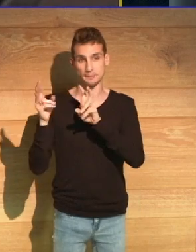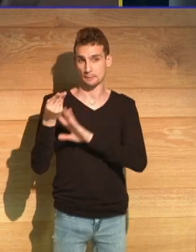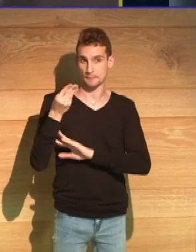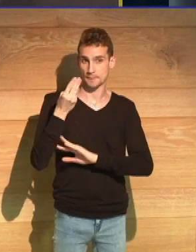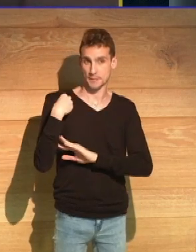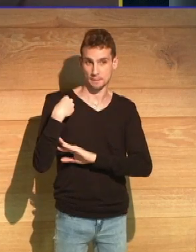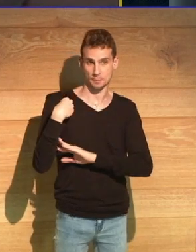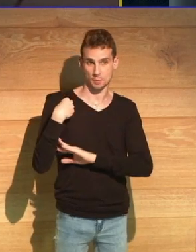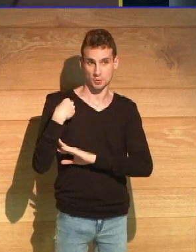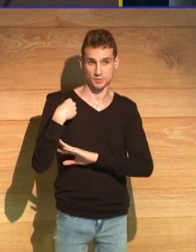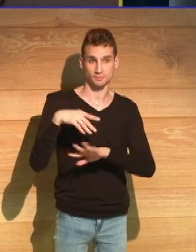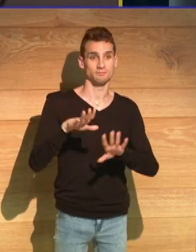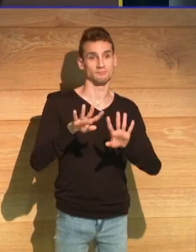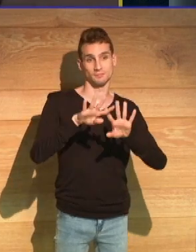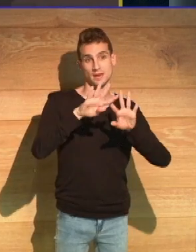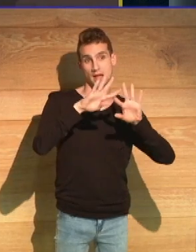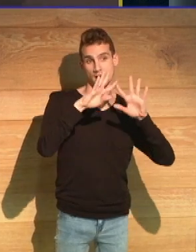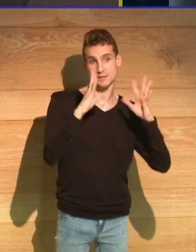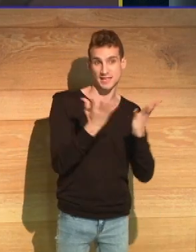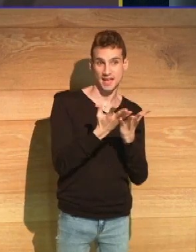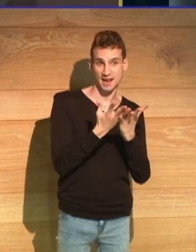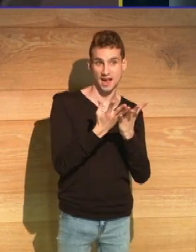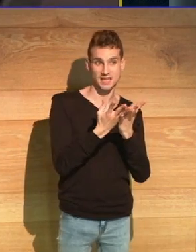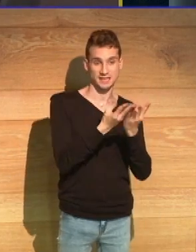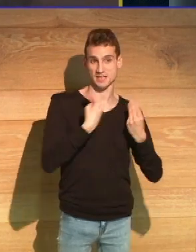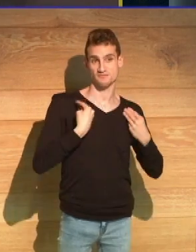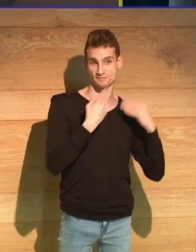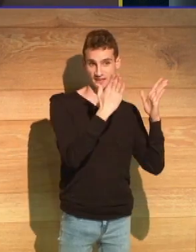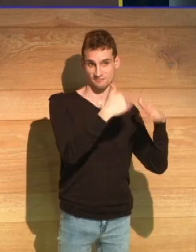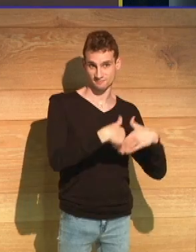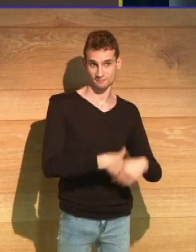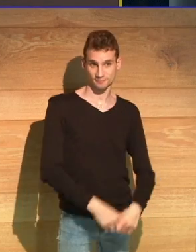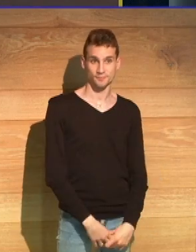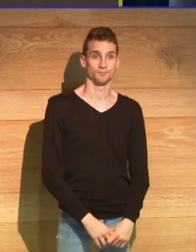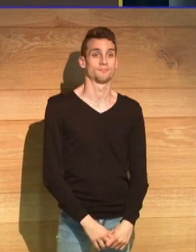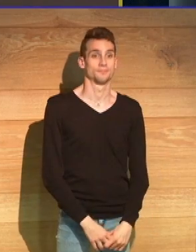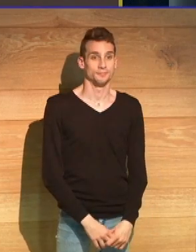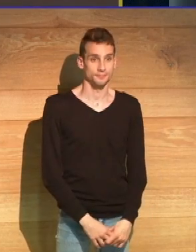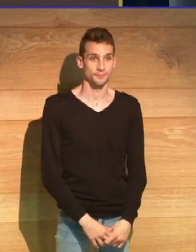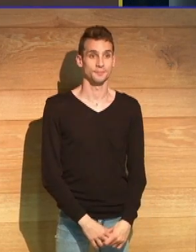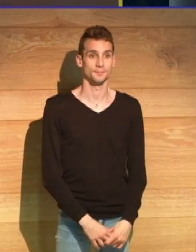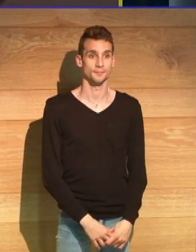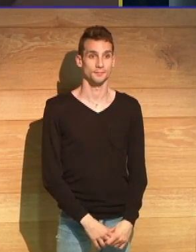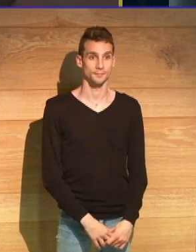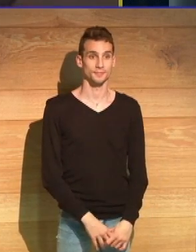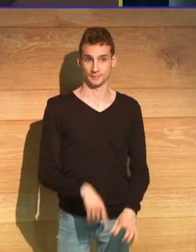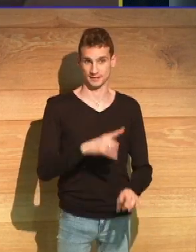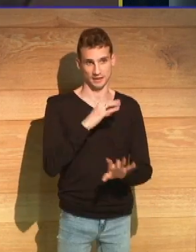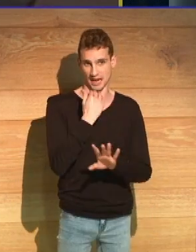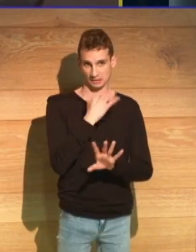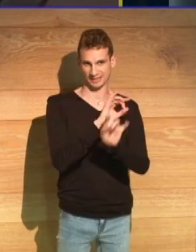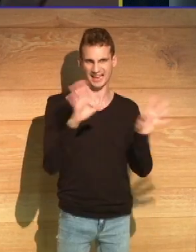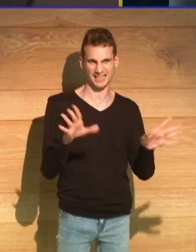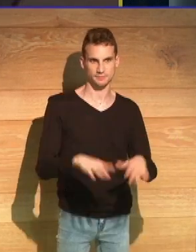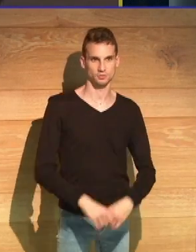Uninhabitable Earth, la tierra inhabitable, de David Watson Wells, que es como gravísimo,